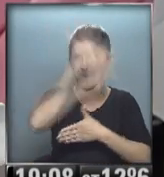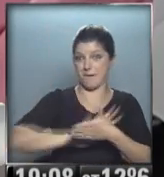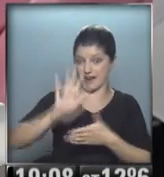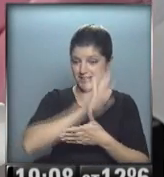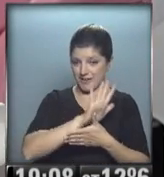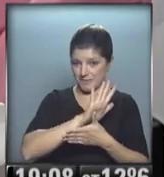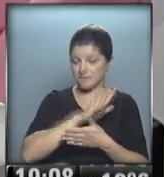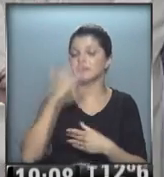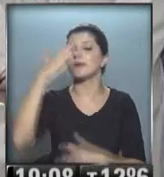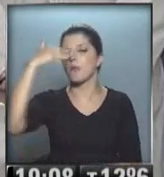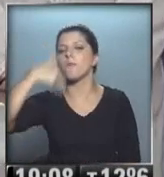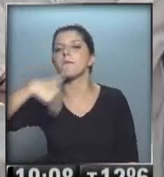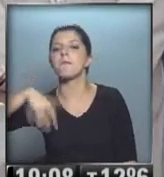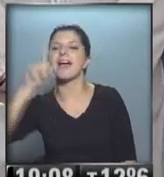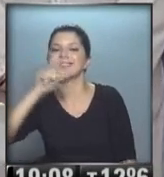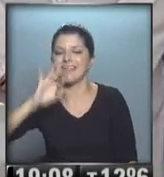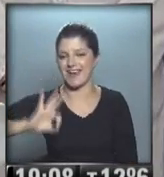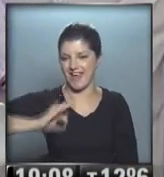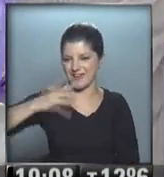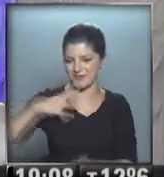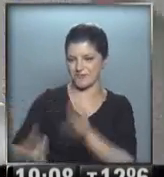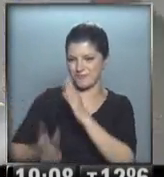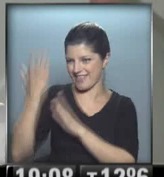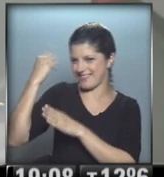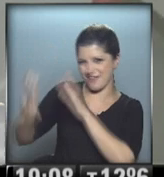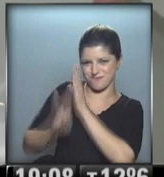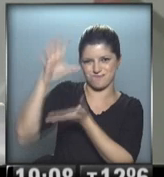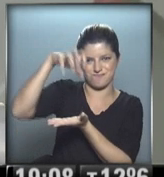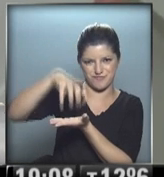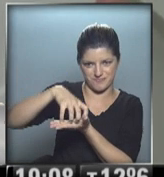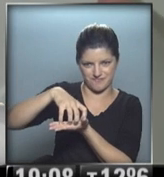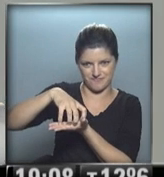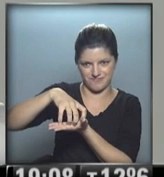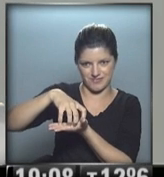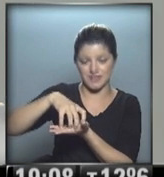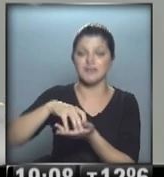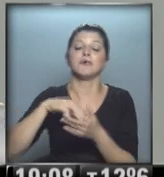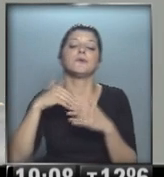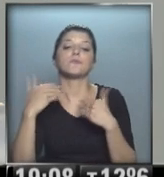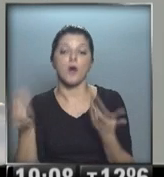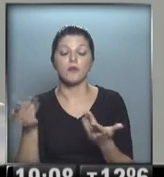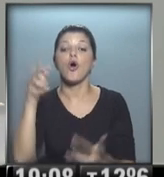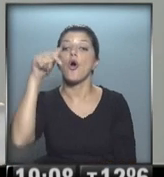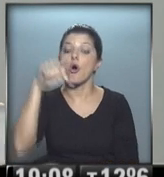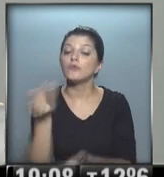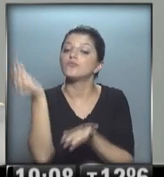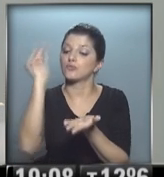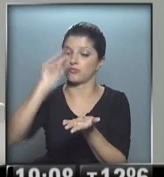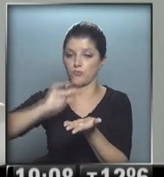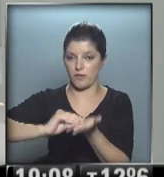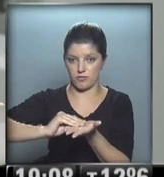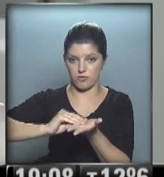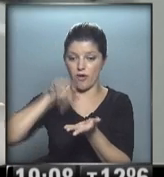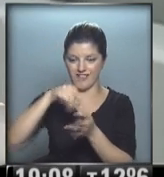ya pronto a cumplir los 100 años de su puesta en funcionamiento, y bueno, hoy dotándolo de